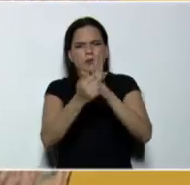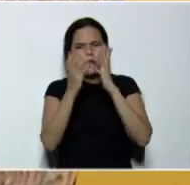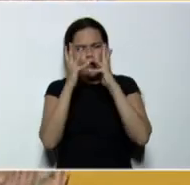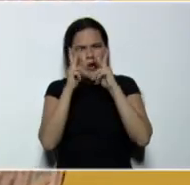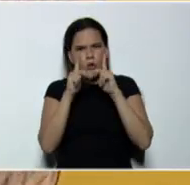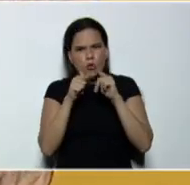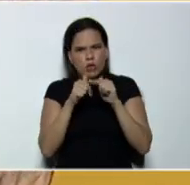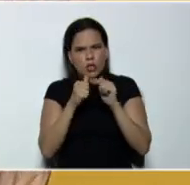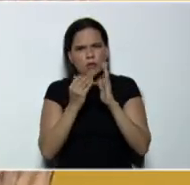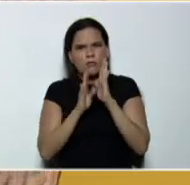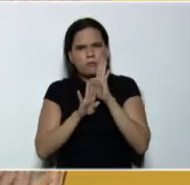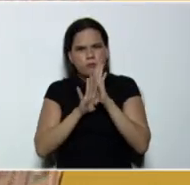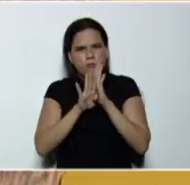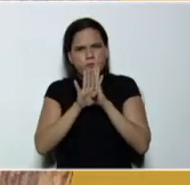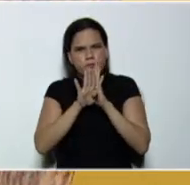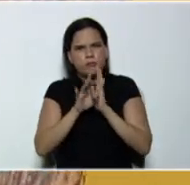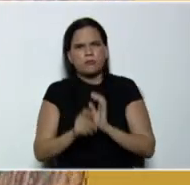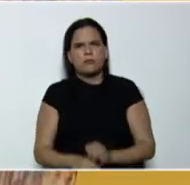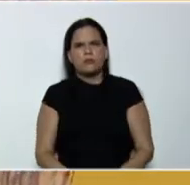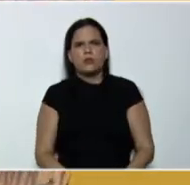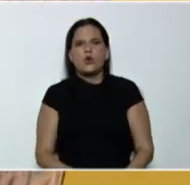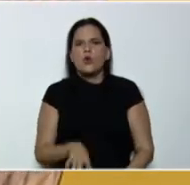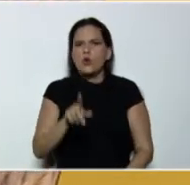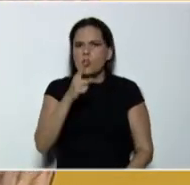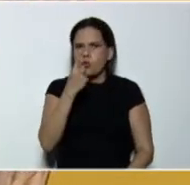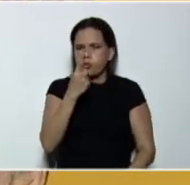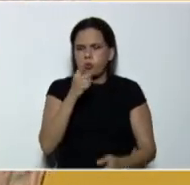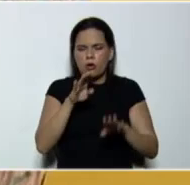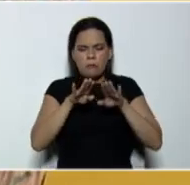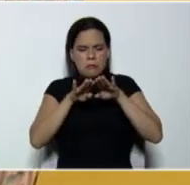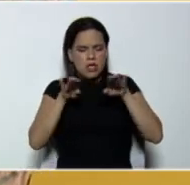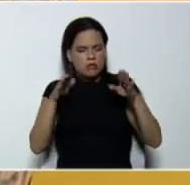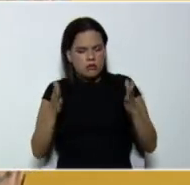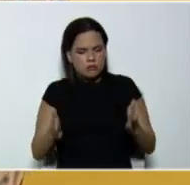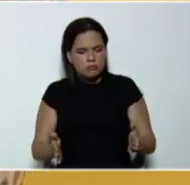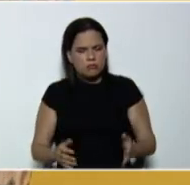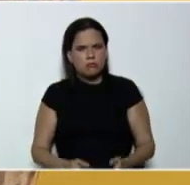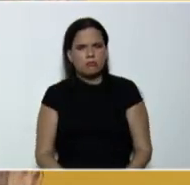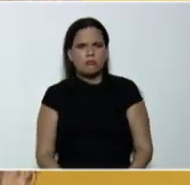secuencialmente. Una mesa,